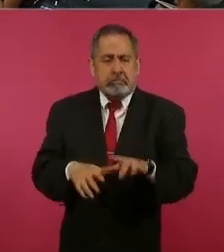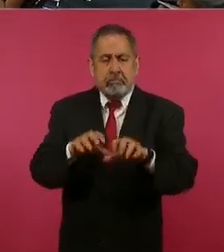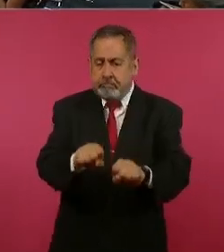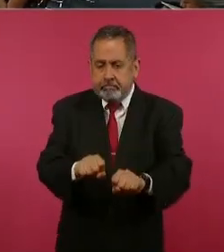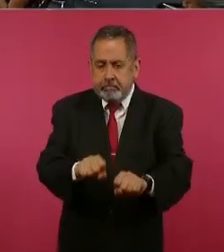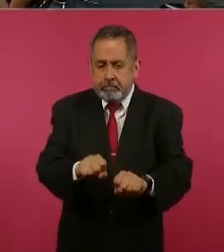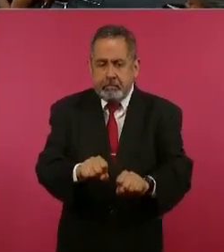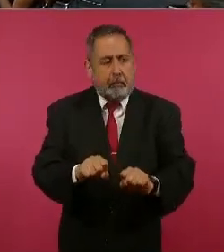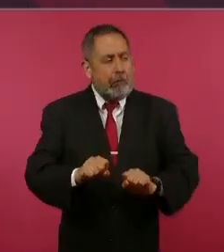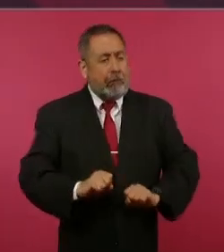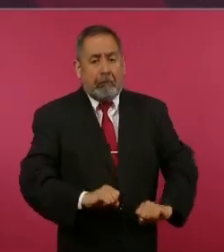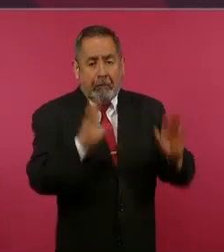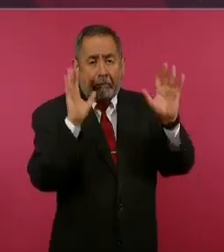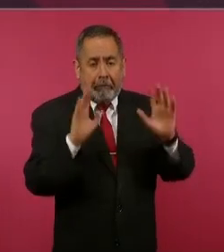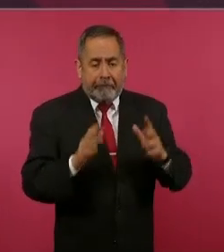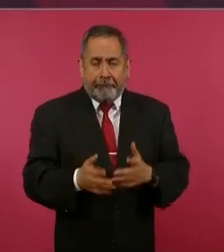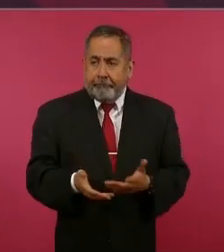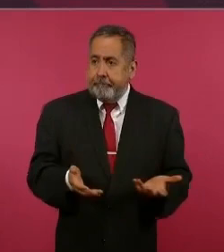y